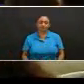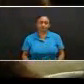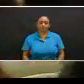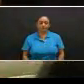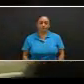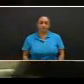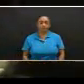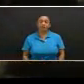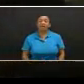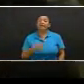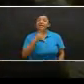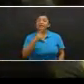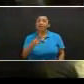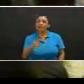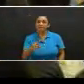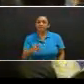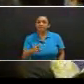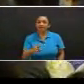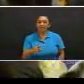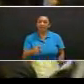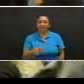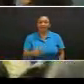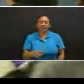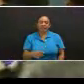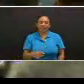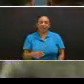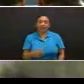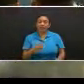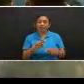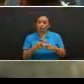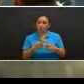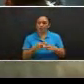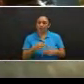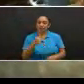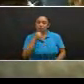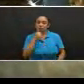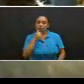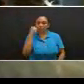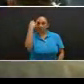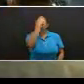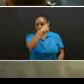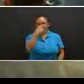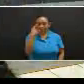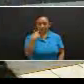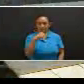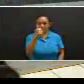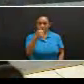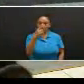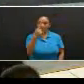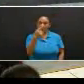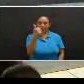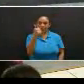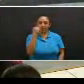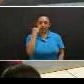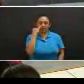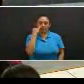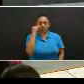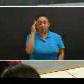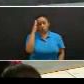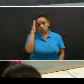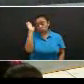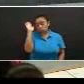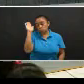¿Ah? Y le dice, ¿eh?, esclava de Sarai. Y una vez le recordó, tal vez ya había pasado unos sus 15 días y ni siquiera se recordaba de